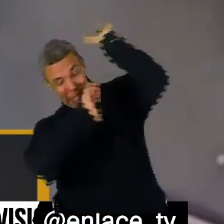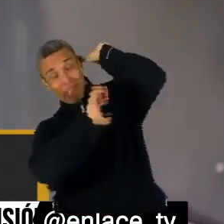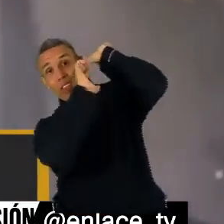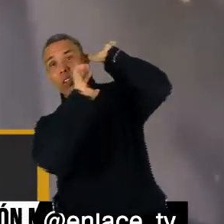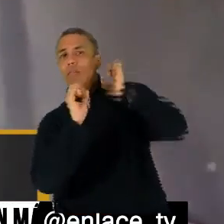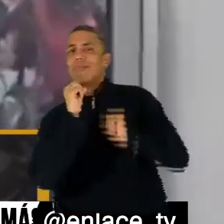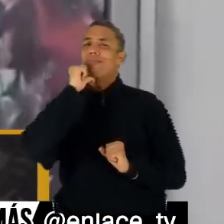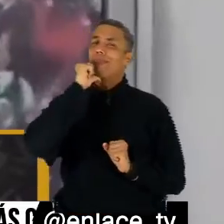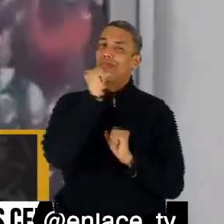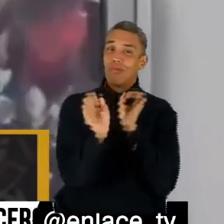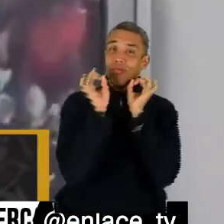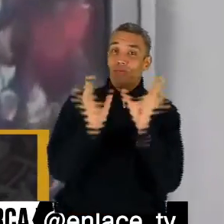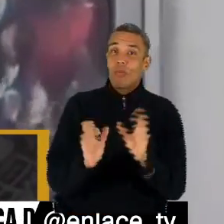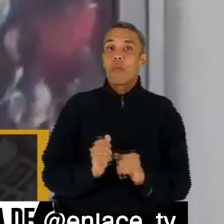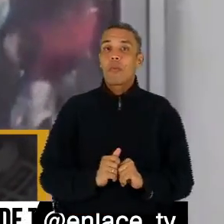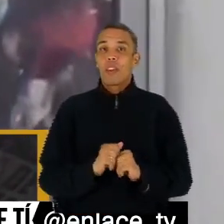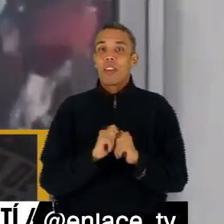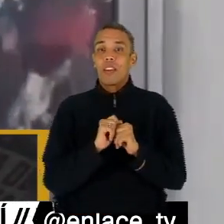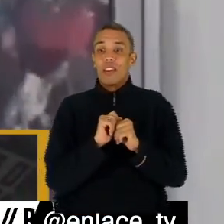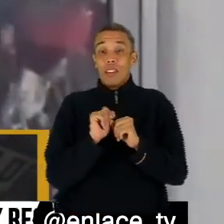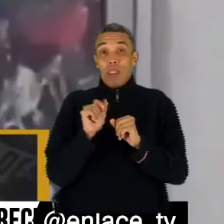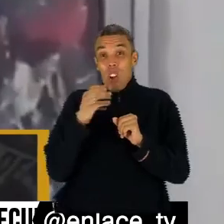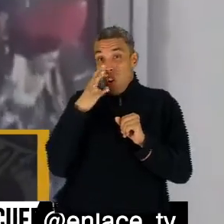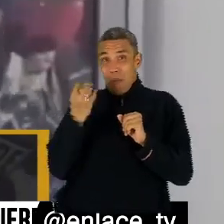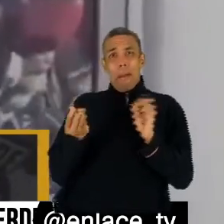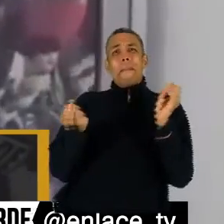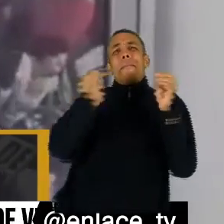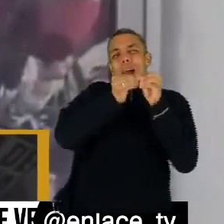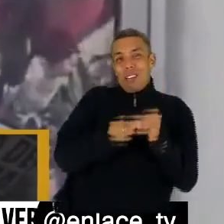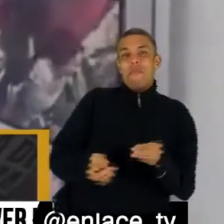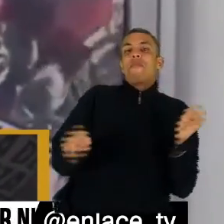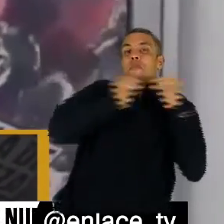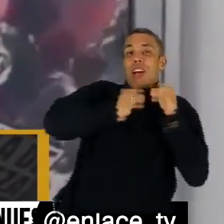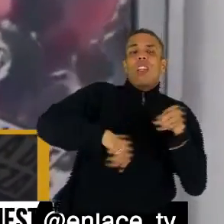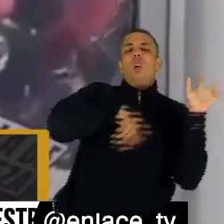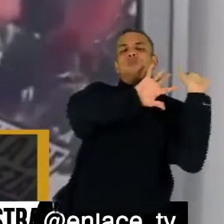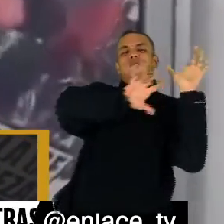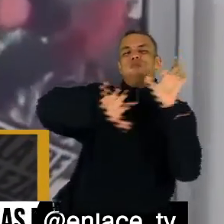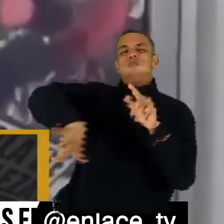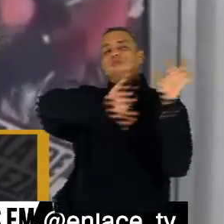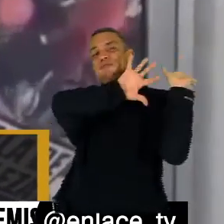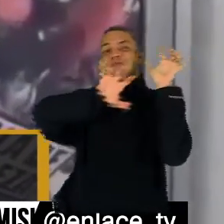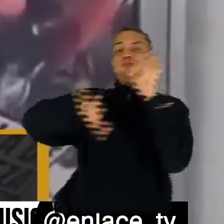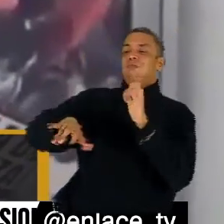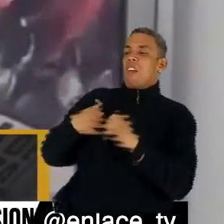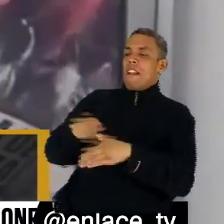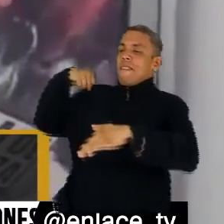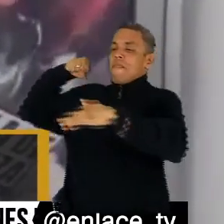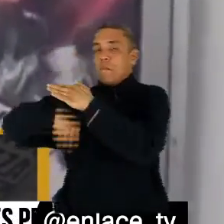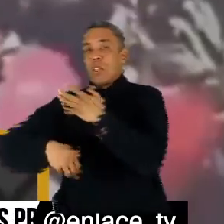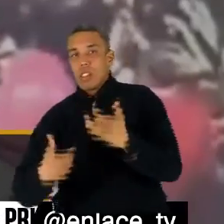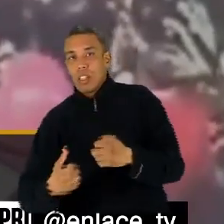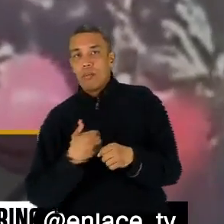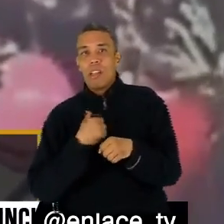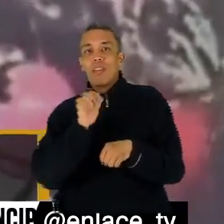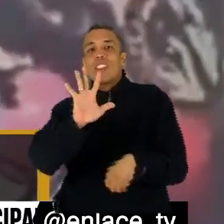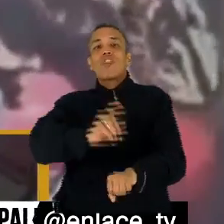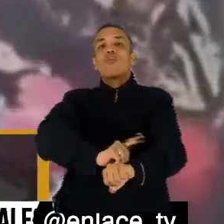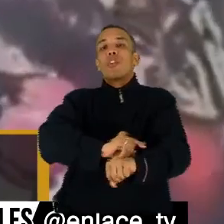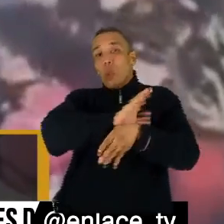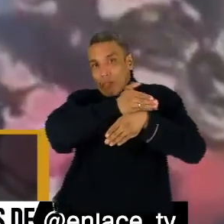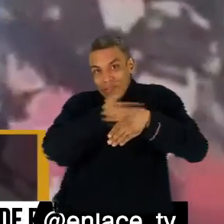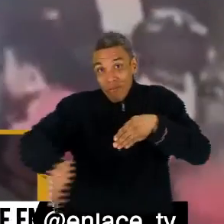cuerpo. En cuestión de segundos, el hombre es rodeado por una multitud que quiere hacer justicia por su propia mano. A los 5 minutos llegan motorizados